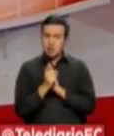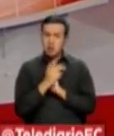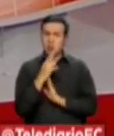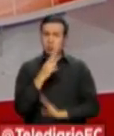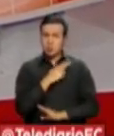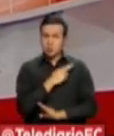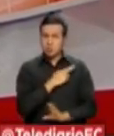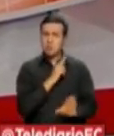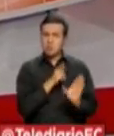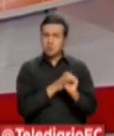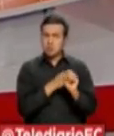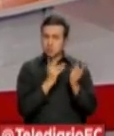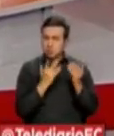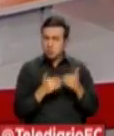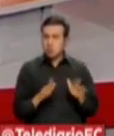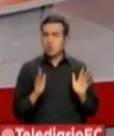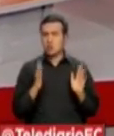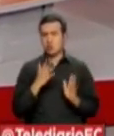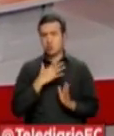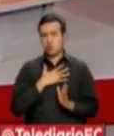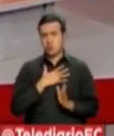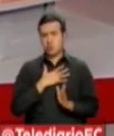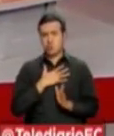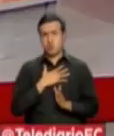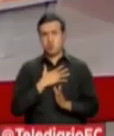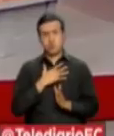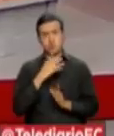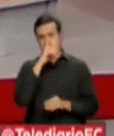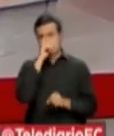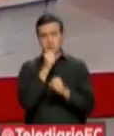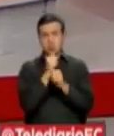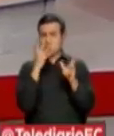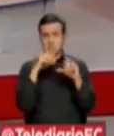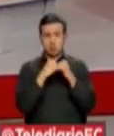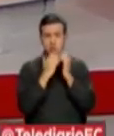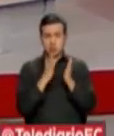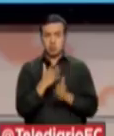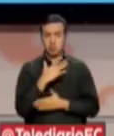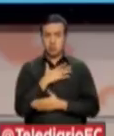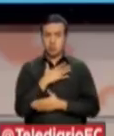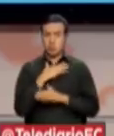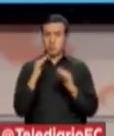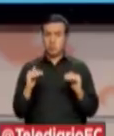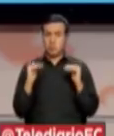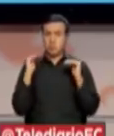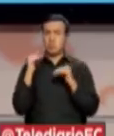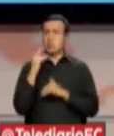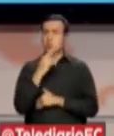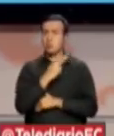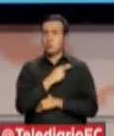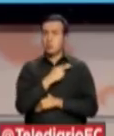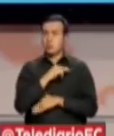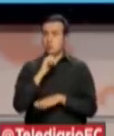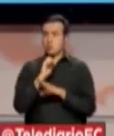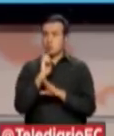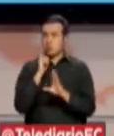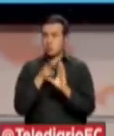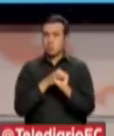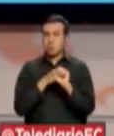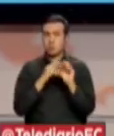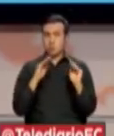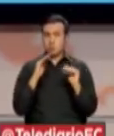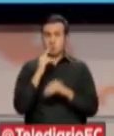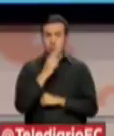grandes universidades yo por ejemplo no estoy buscando trabajo soy asambleísta pero yo hice mi maestría en una de las mejor universidad del país en la universidad